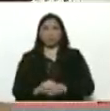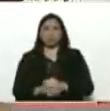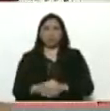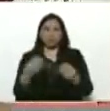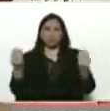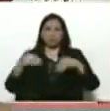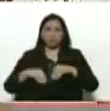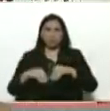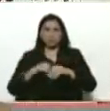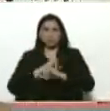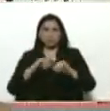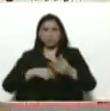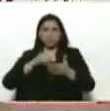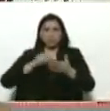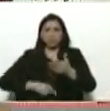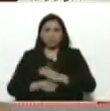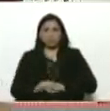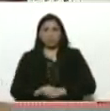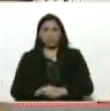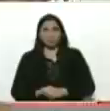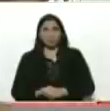que había firmado